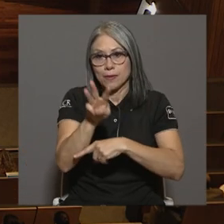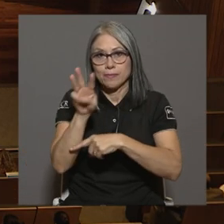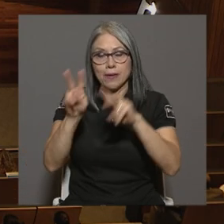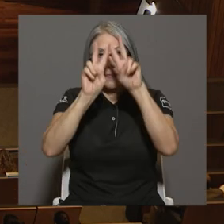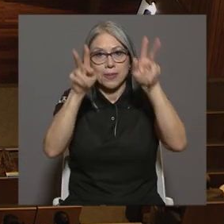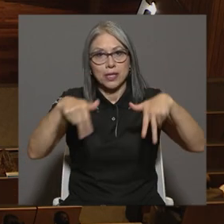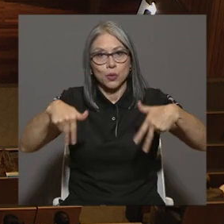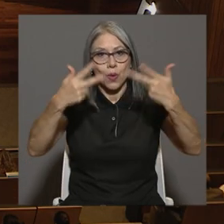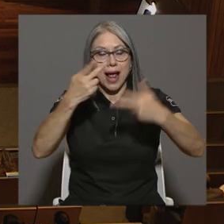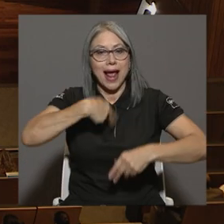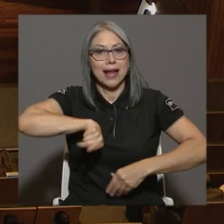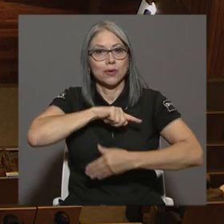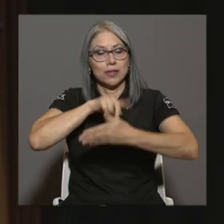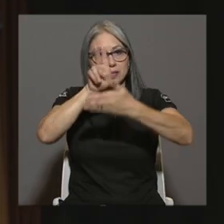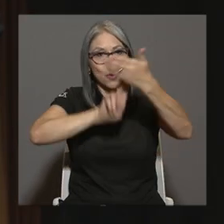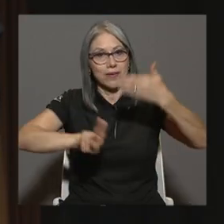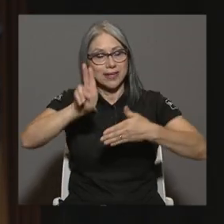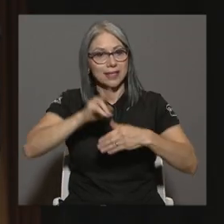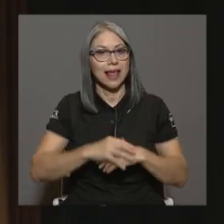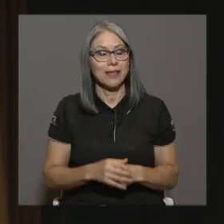de nuestra universidad.